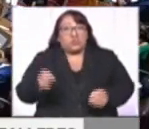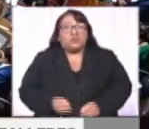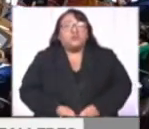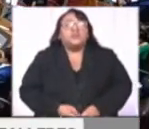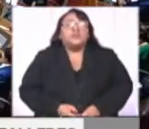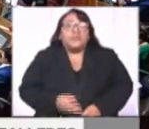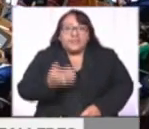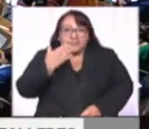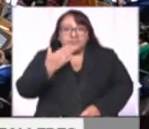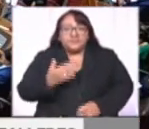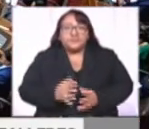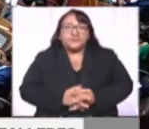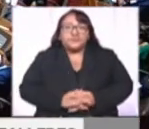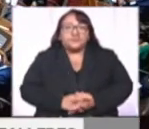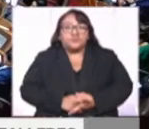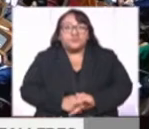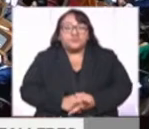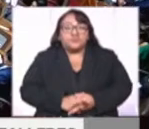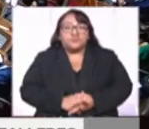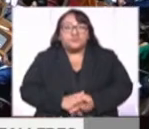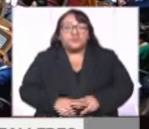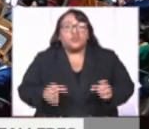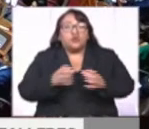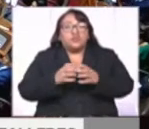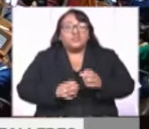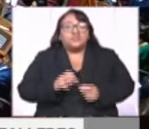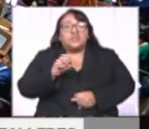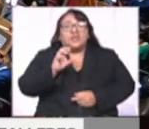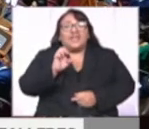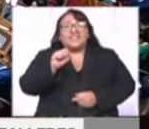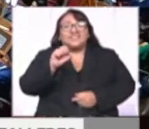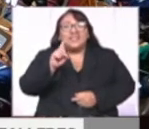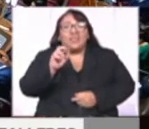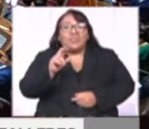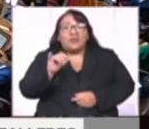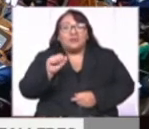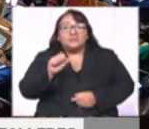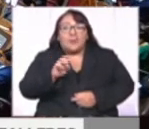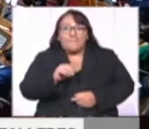Gracias, congresista. Tiene uso la palabra el congresista Esdras Medina, 1 minuto.